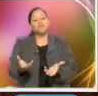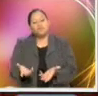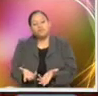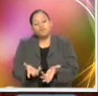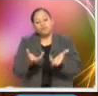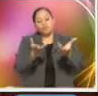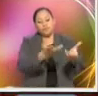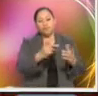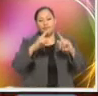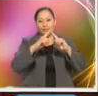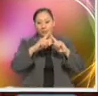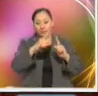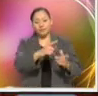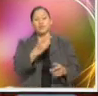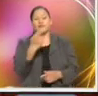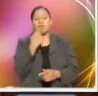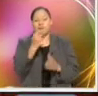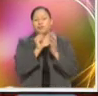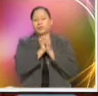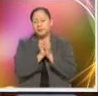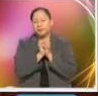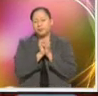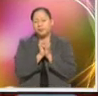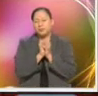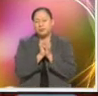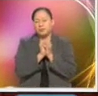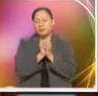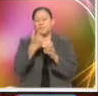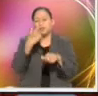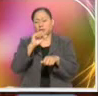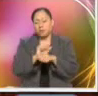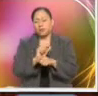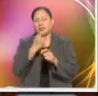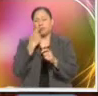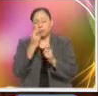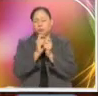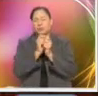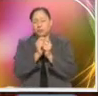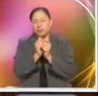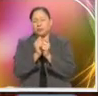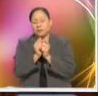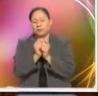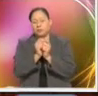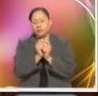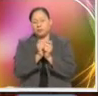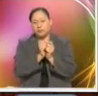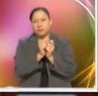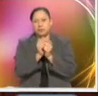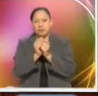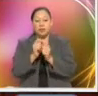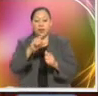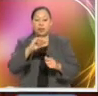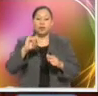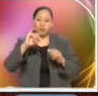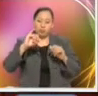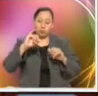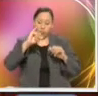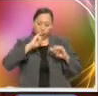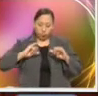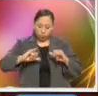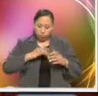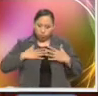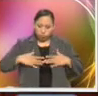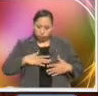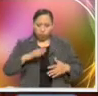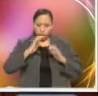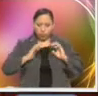de Mendoza y le rezaron durante 7 semanas rosarios, por supuesto, después de haber embalsamado el cuerpo. El